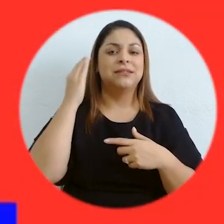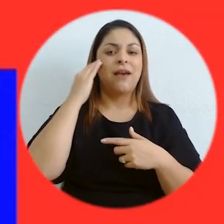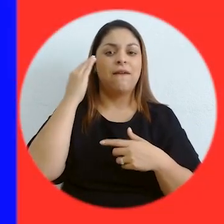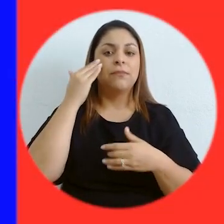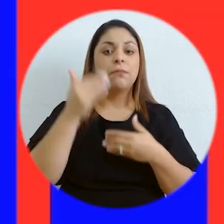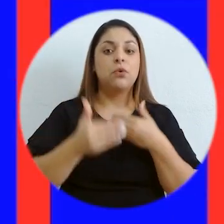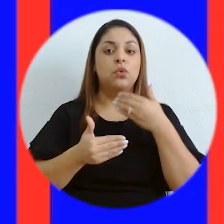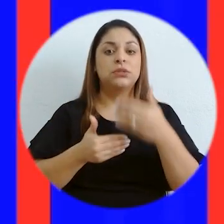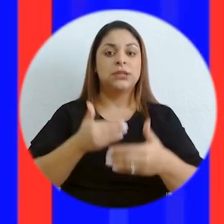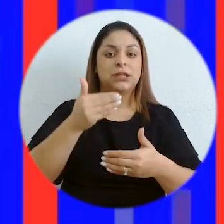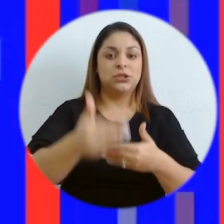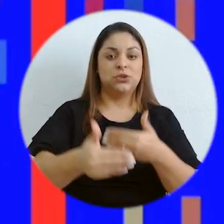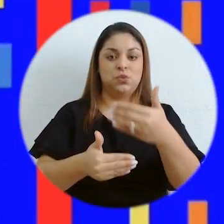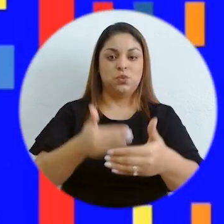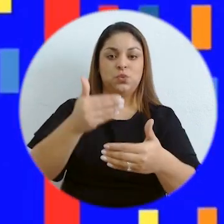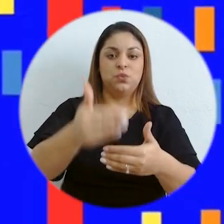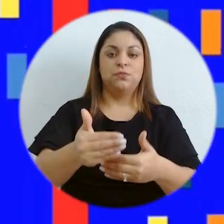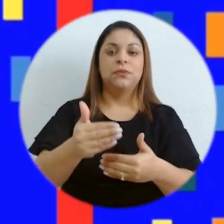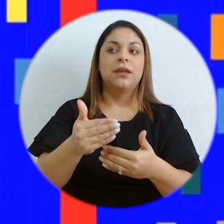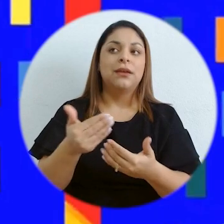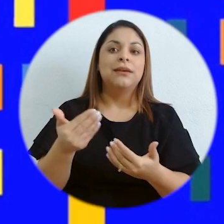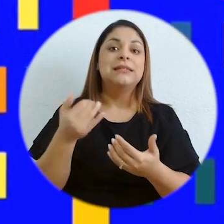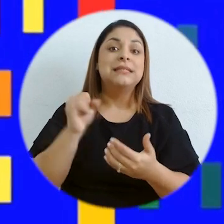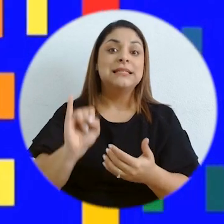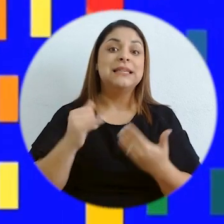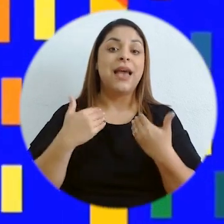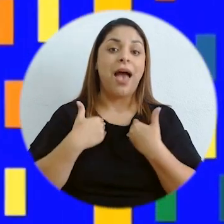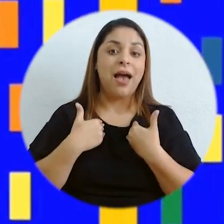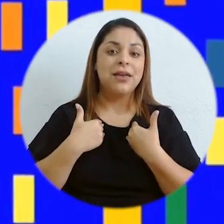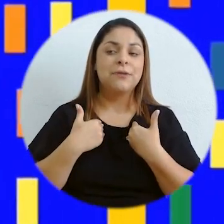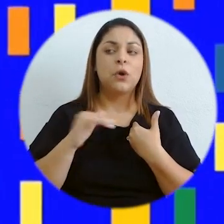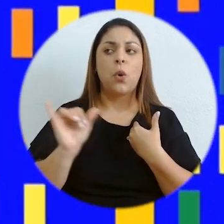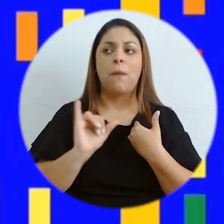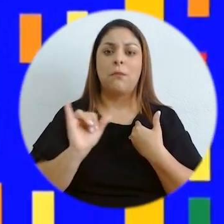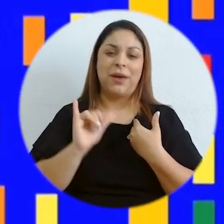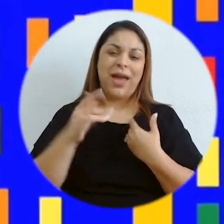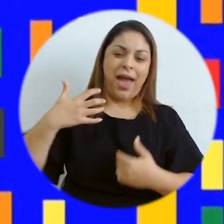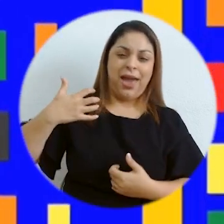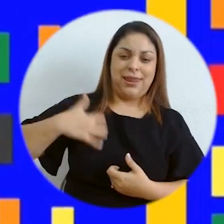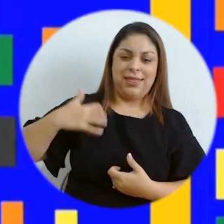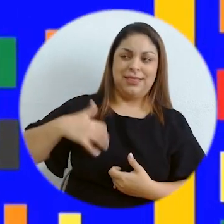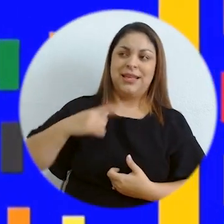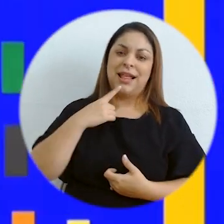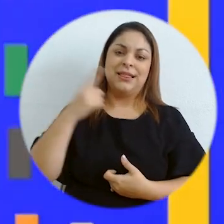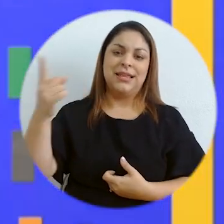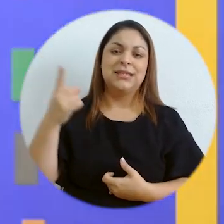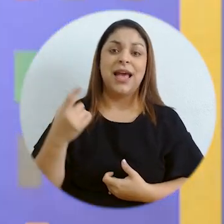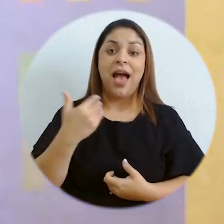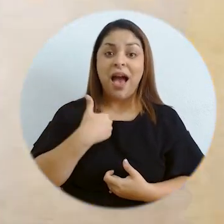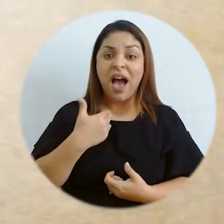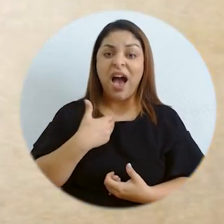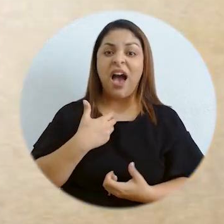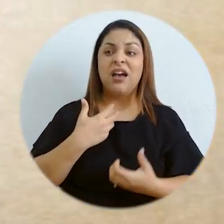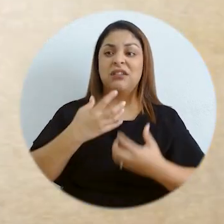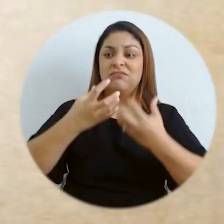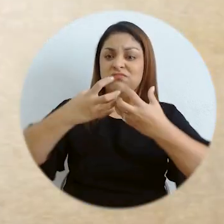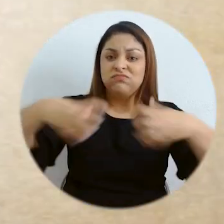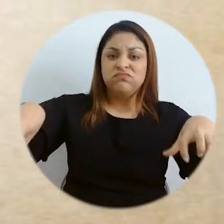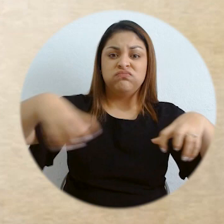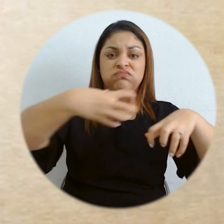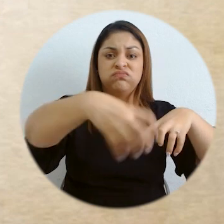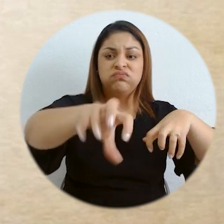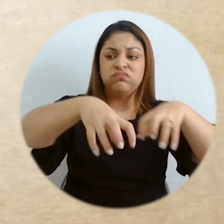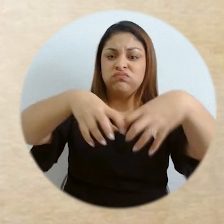casi de procedimiento. Se puede, incluso cuando hay grieta, como le dicen, por ejemplo, en Argentina, cuando hay